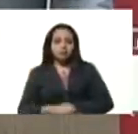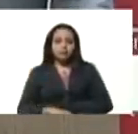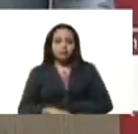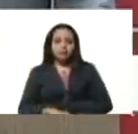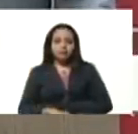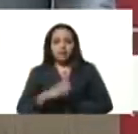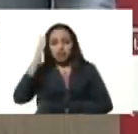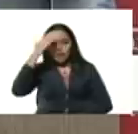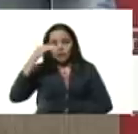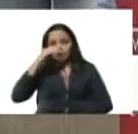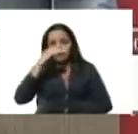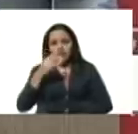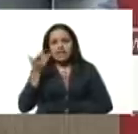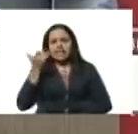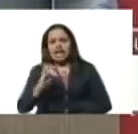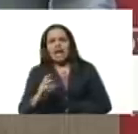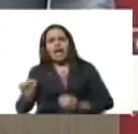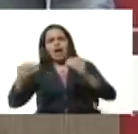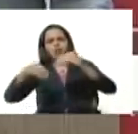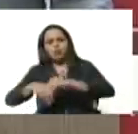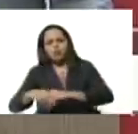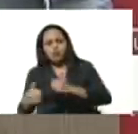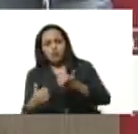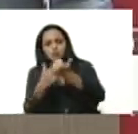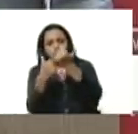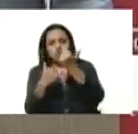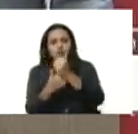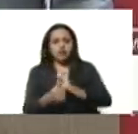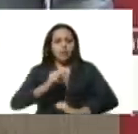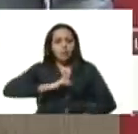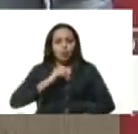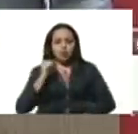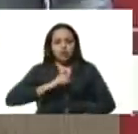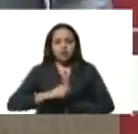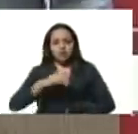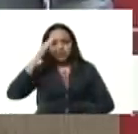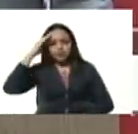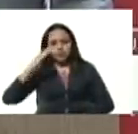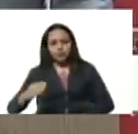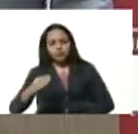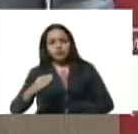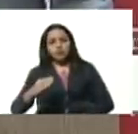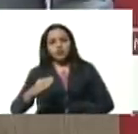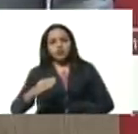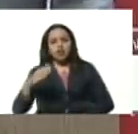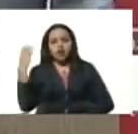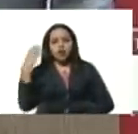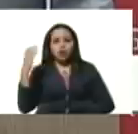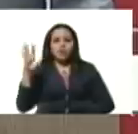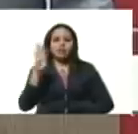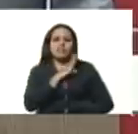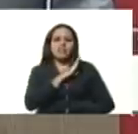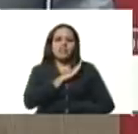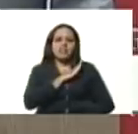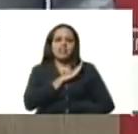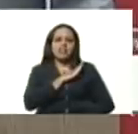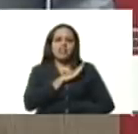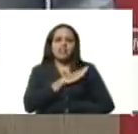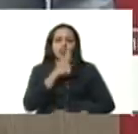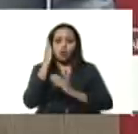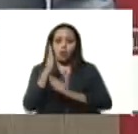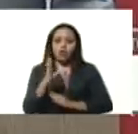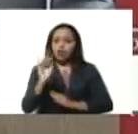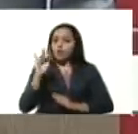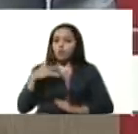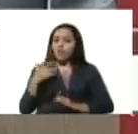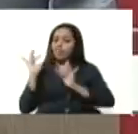es cómplice de estas operaciones, que la policía y la Fuerza Armada de Colombia tienen la orden de no tocar